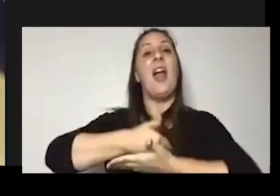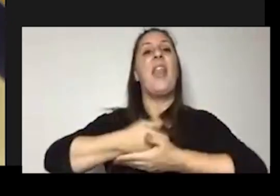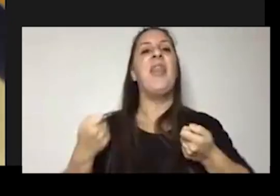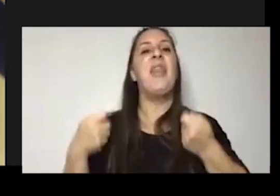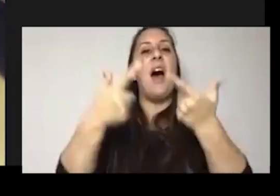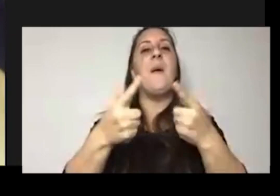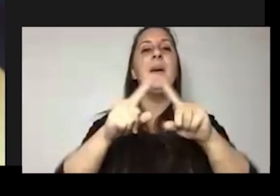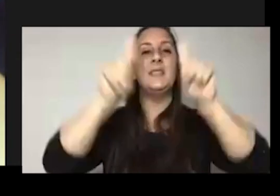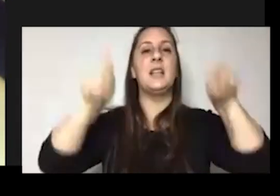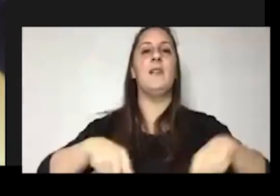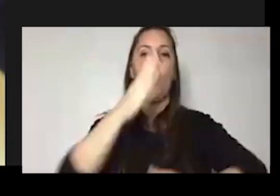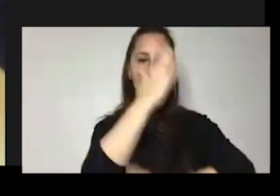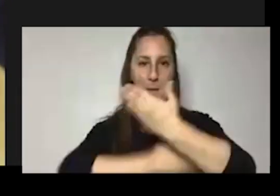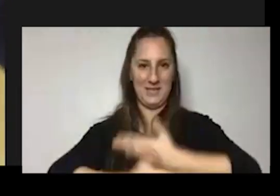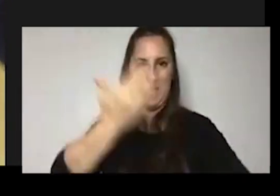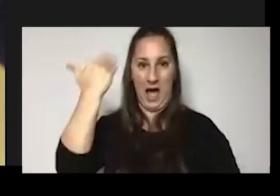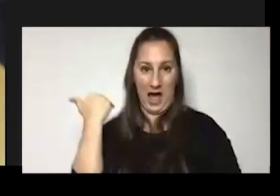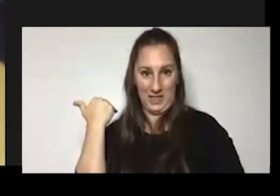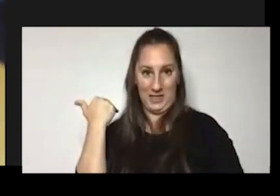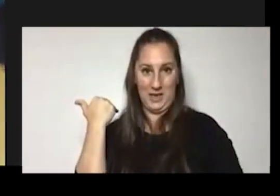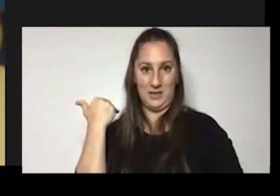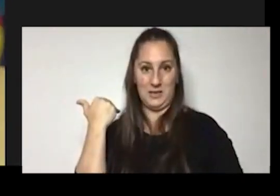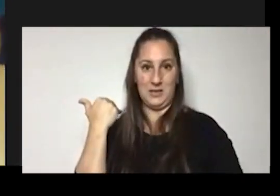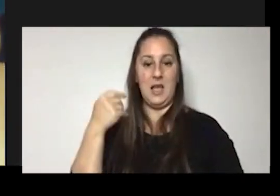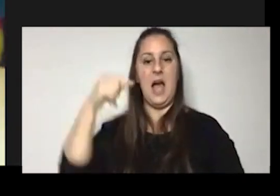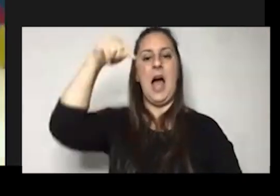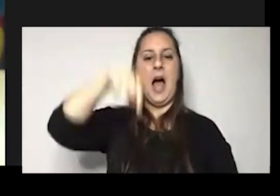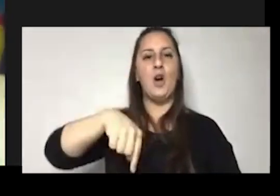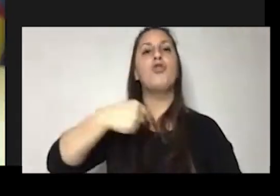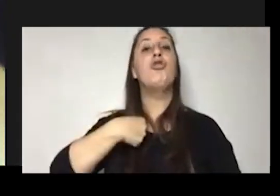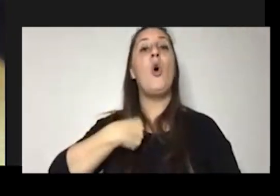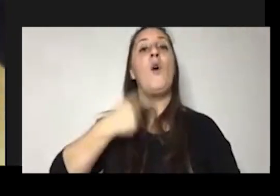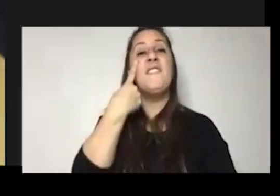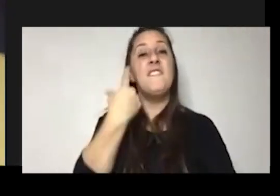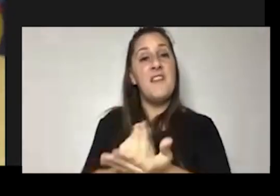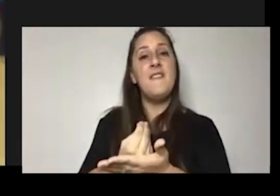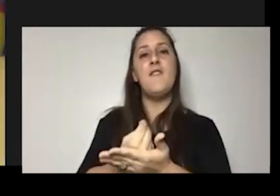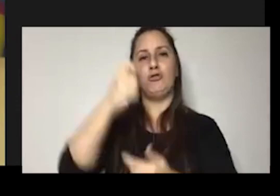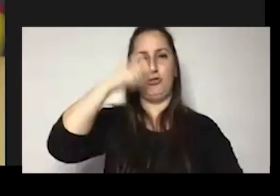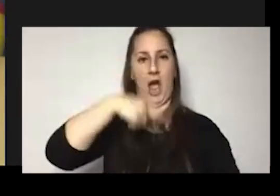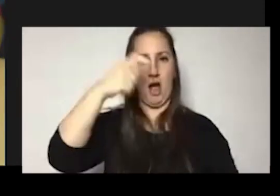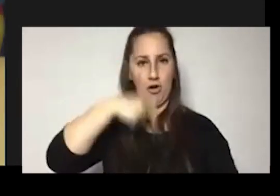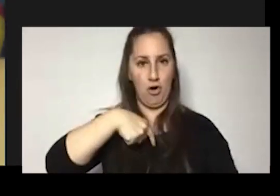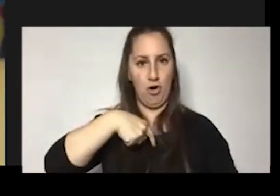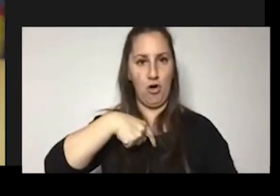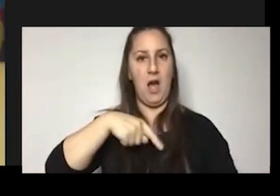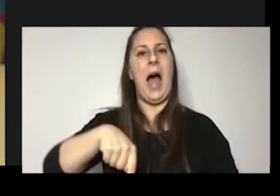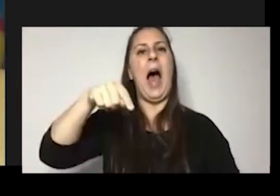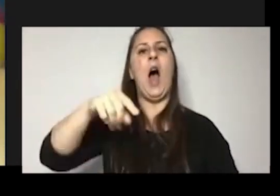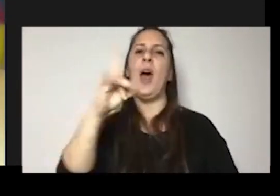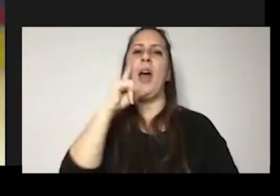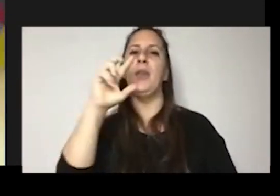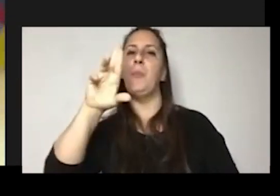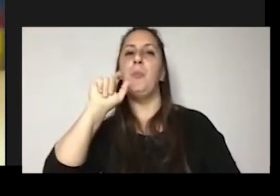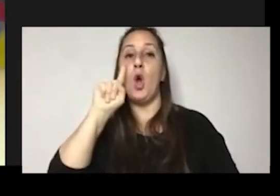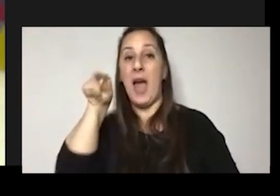discapacidad. Ahora está el IPRODI, yo soy del Chaco. Ahora está el IPRODI, que ahí hacen los certificados de discapacidad.